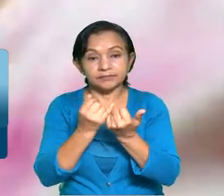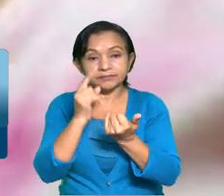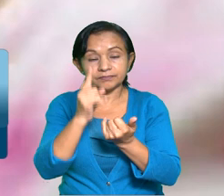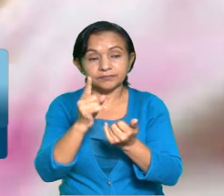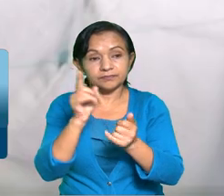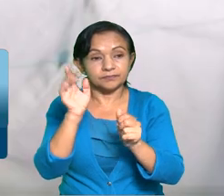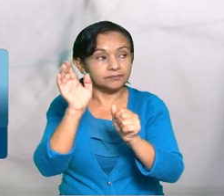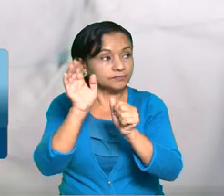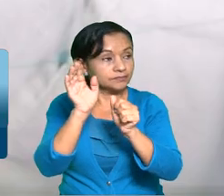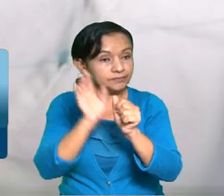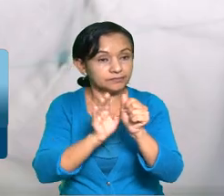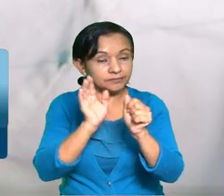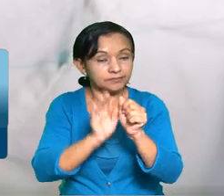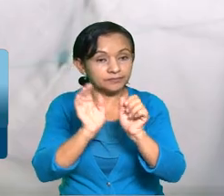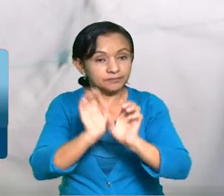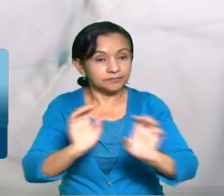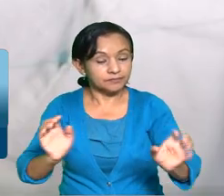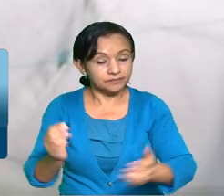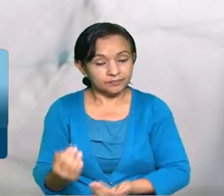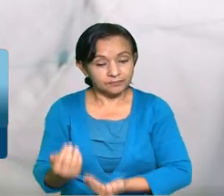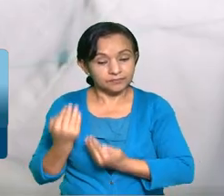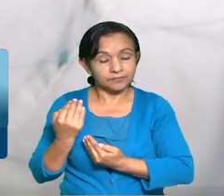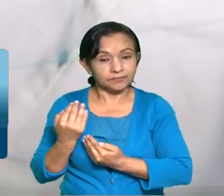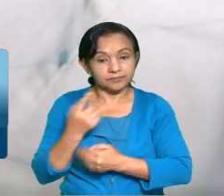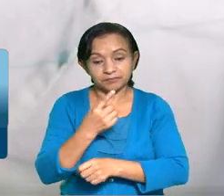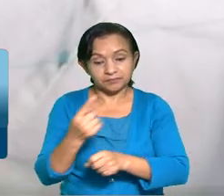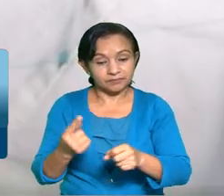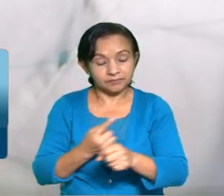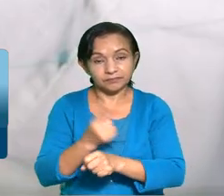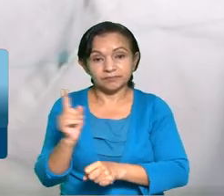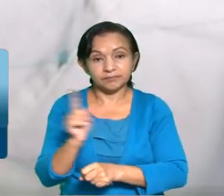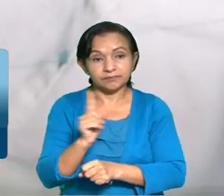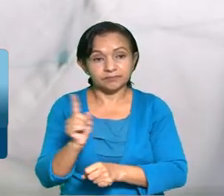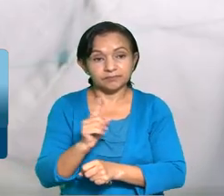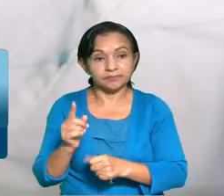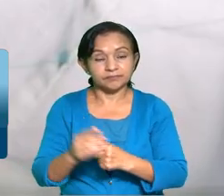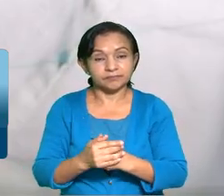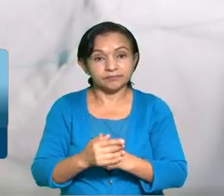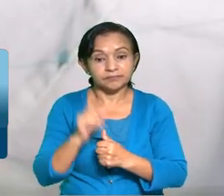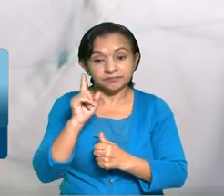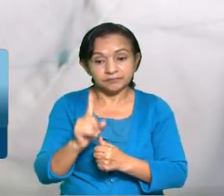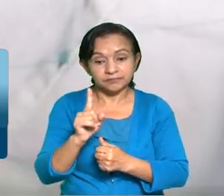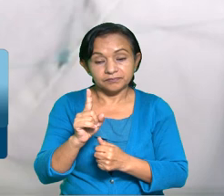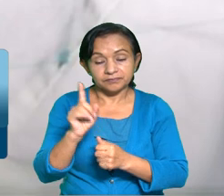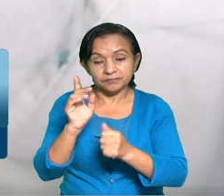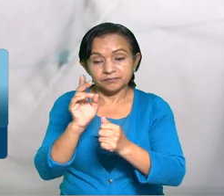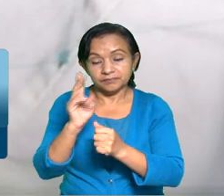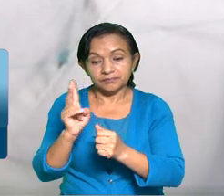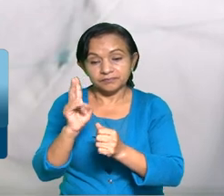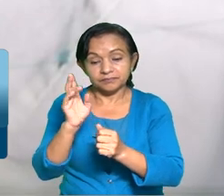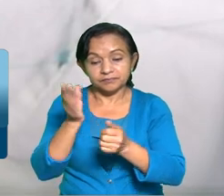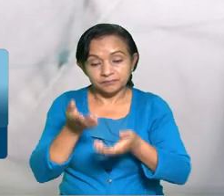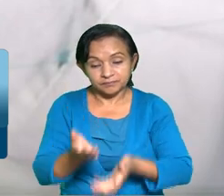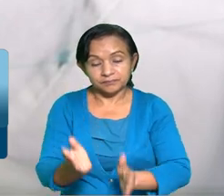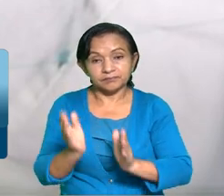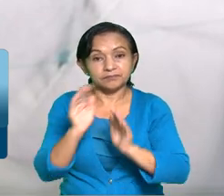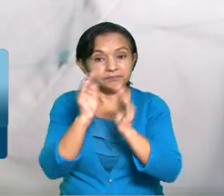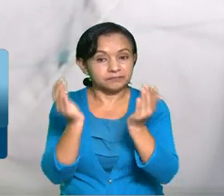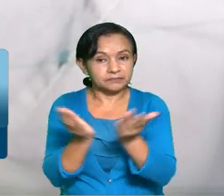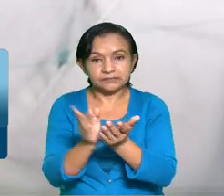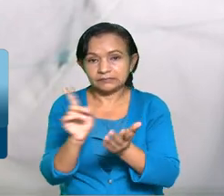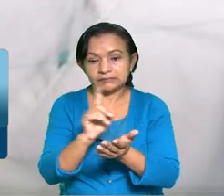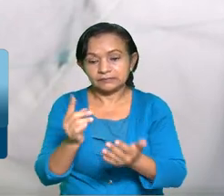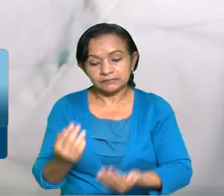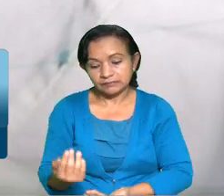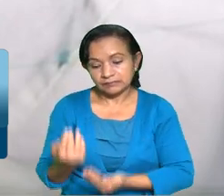cada dos niños no reciben la leche materna en la primera hora. O sea, uno de cada dos niños que nacen en el mundo no está